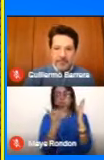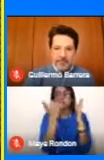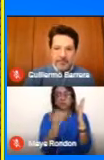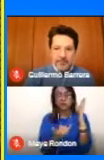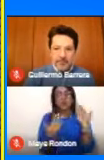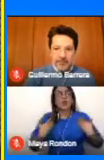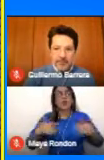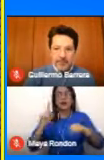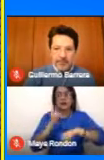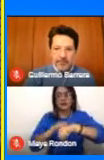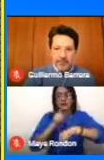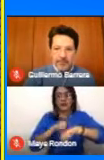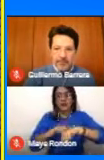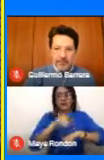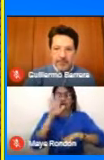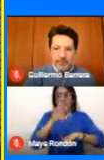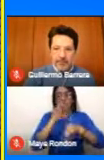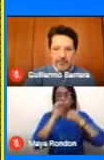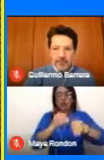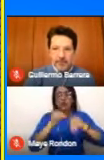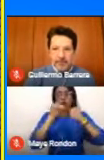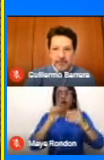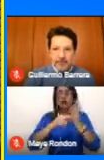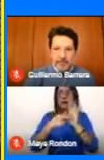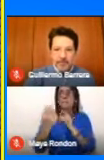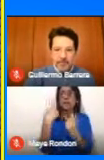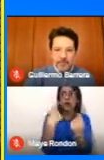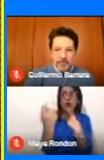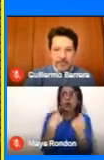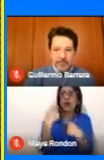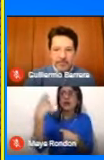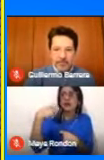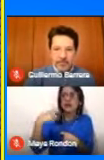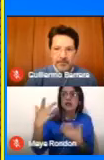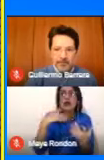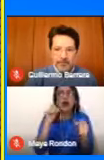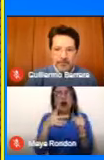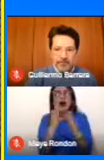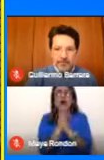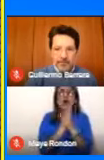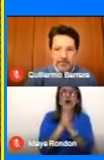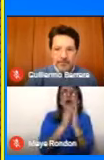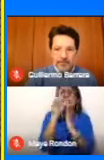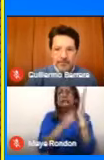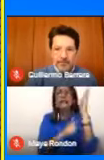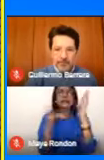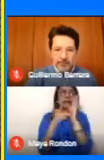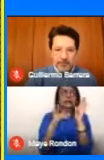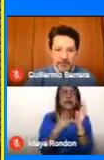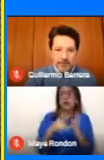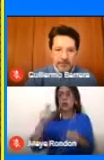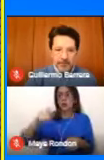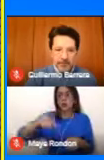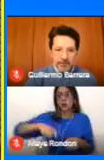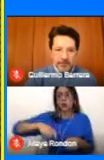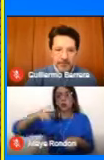momento de la cátedra. No es necesario que estén preguntando, no es necesario que estén ansiosos por el listado de asistencia.